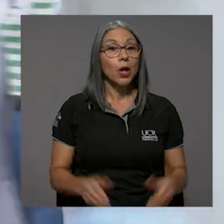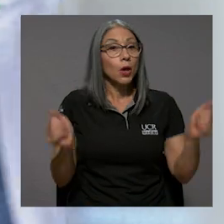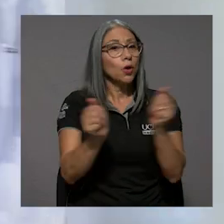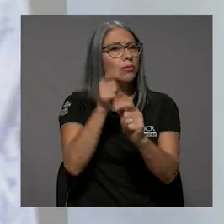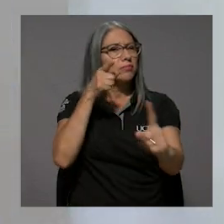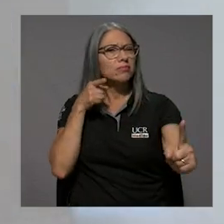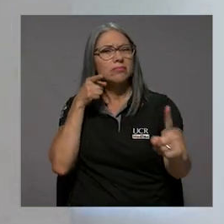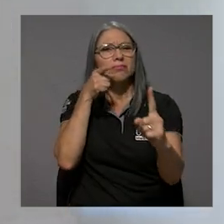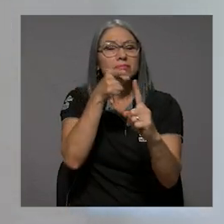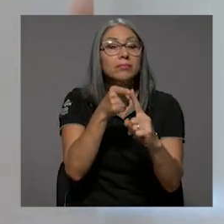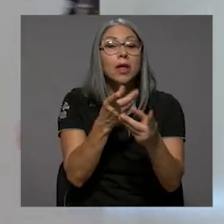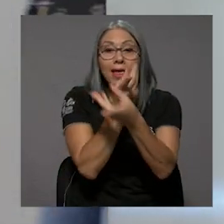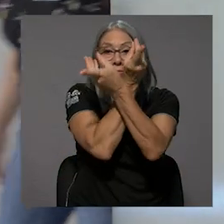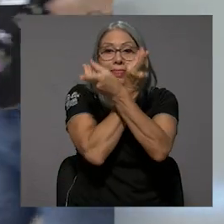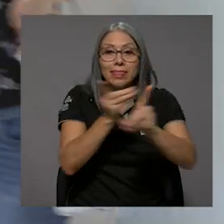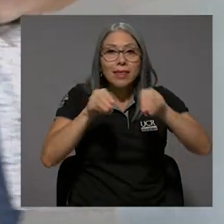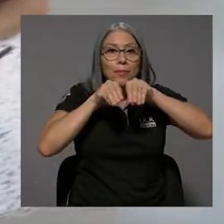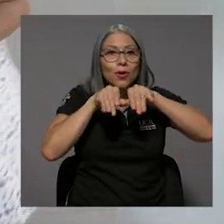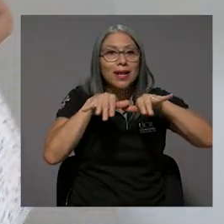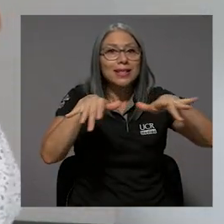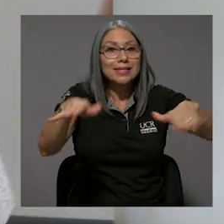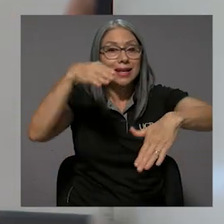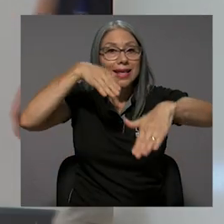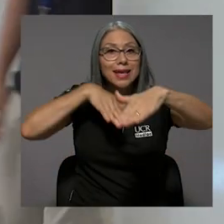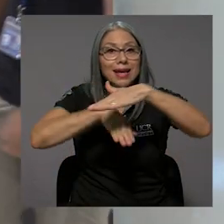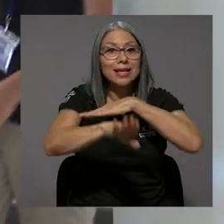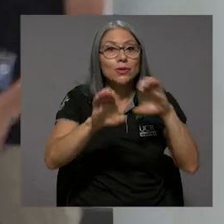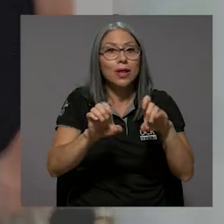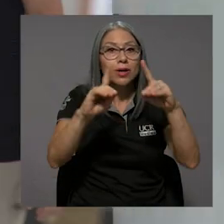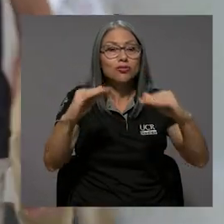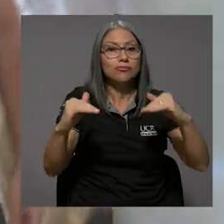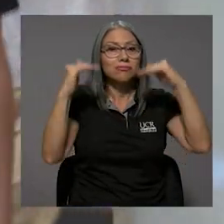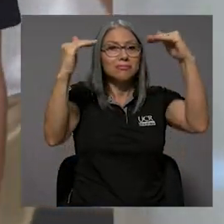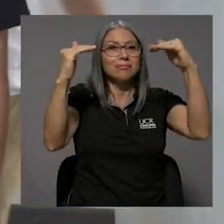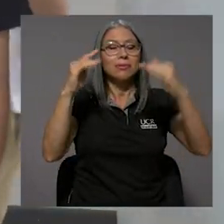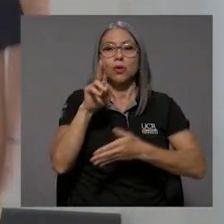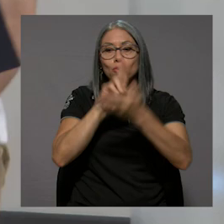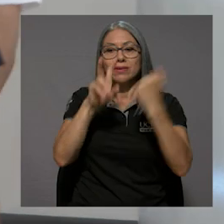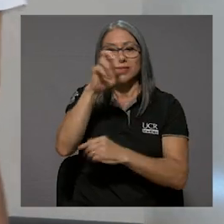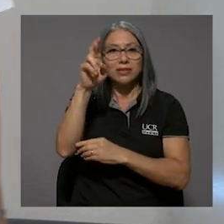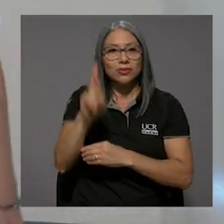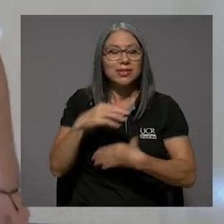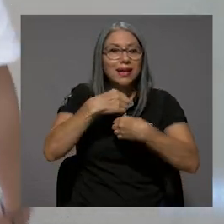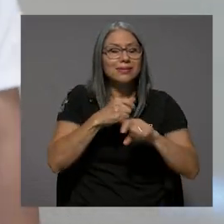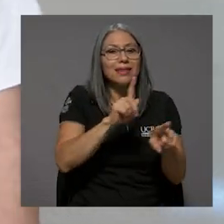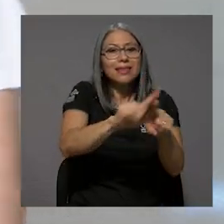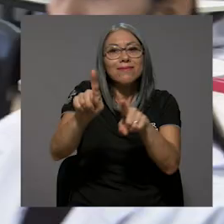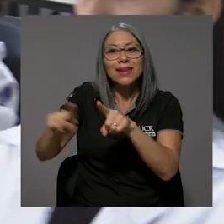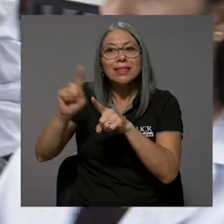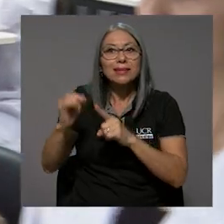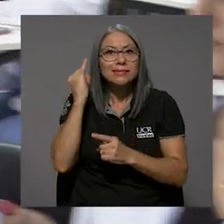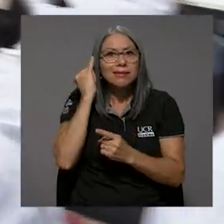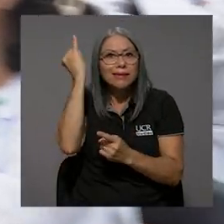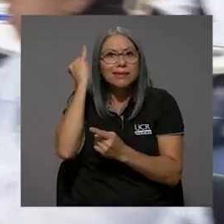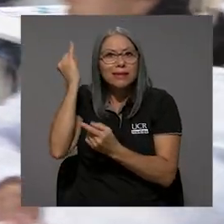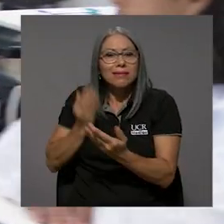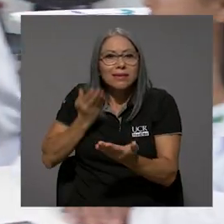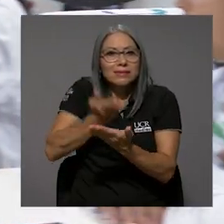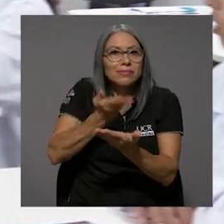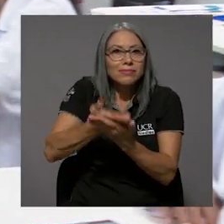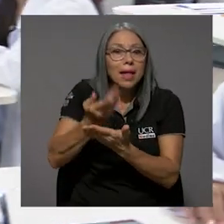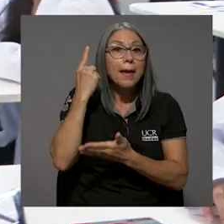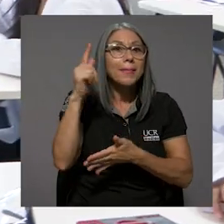Con el objetivo de democratizar el ingreso a la educación superior, la Universidad de Costa Rica realiza diferentes iniciativas para que